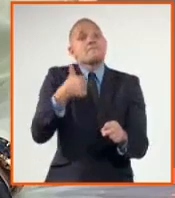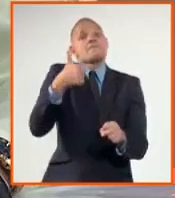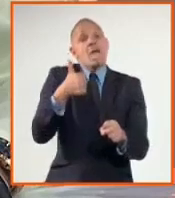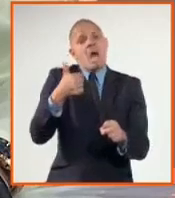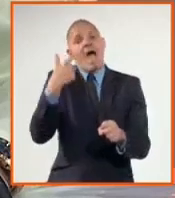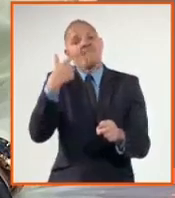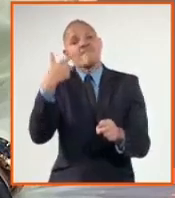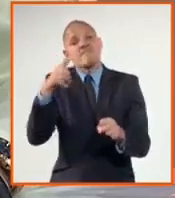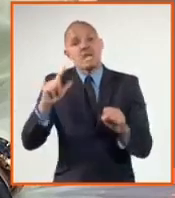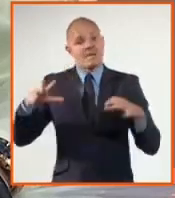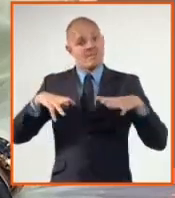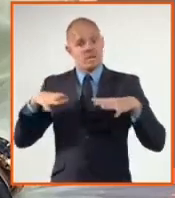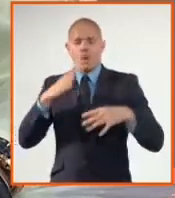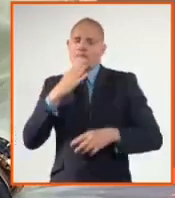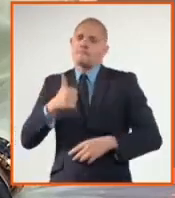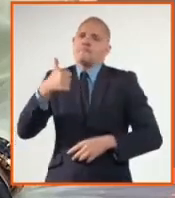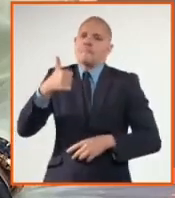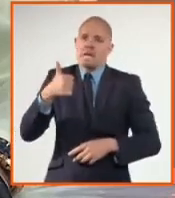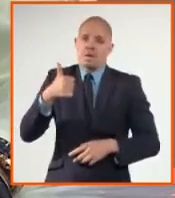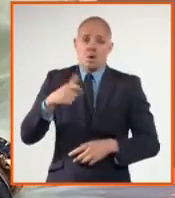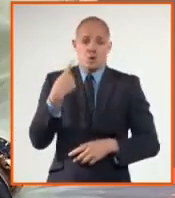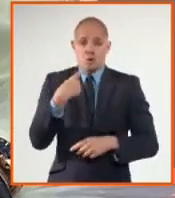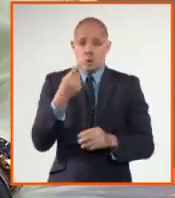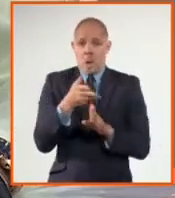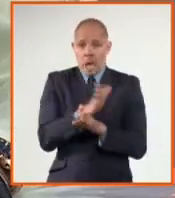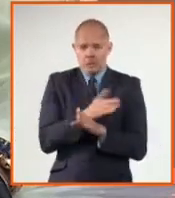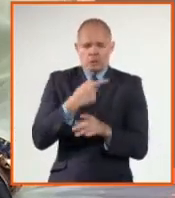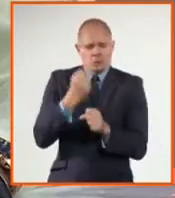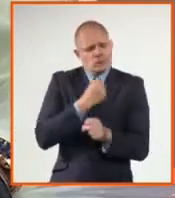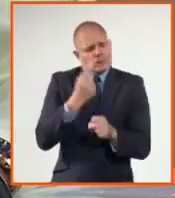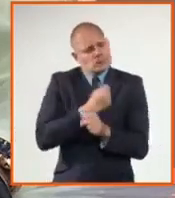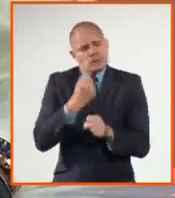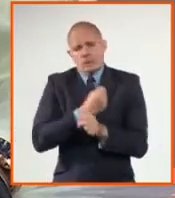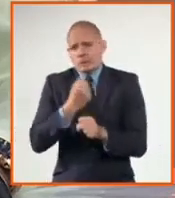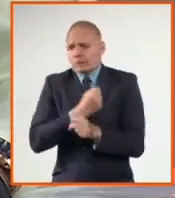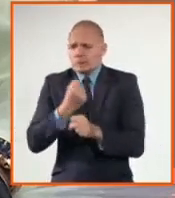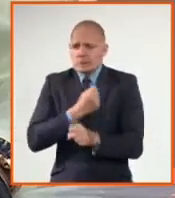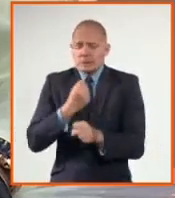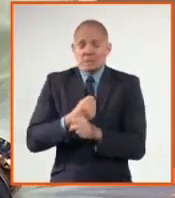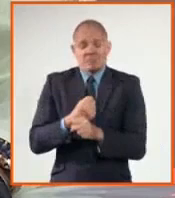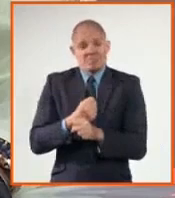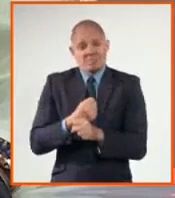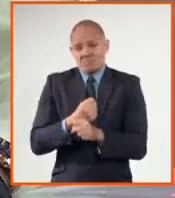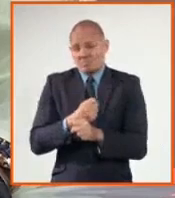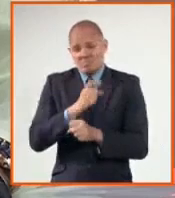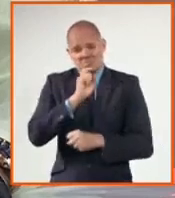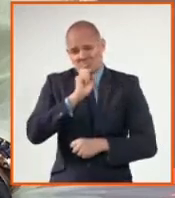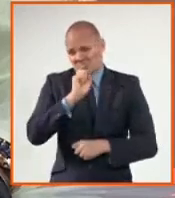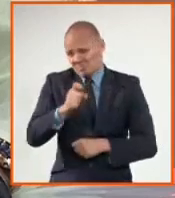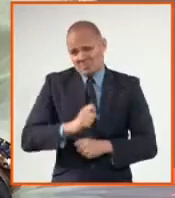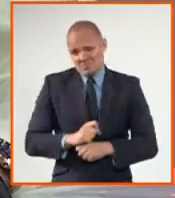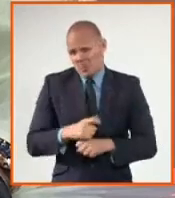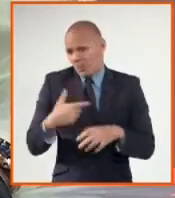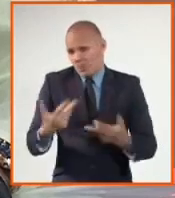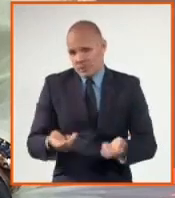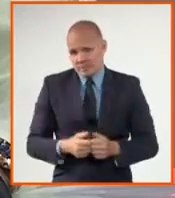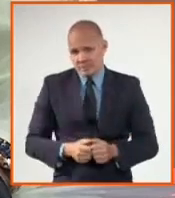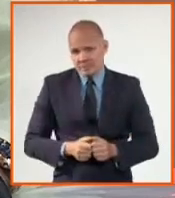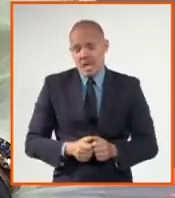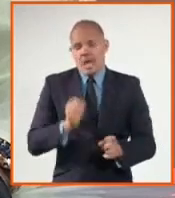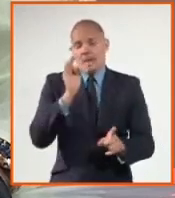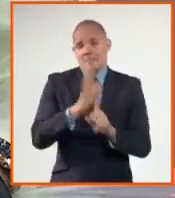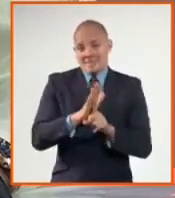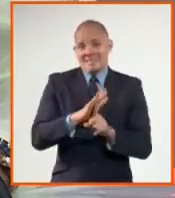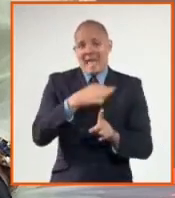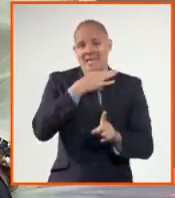los meses de verano no tuviera ninguna afectación realmente las averías que tuvo que ocurrieron en las termoeléctricas de mar y el